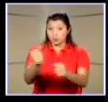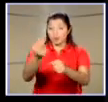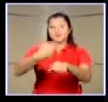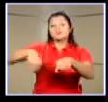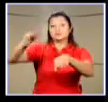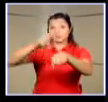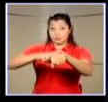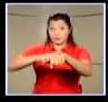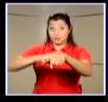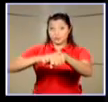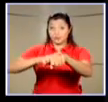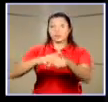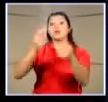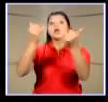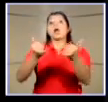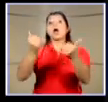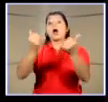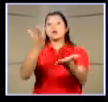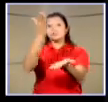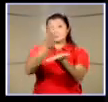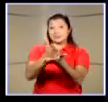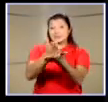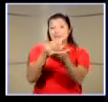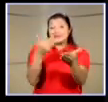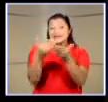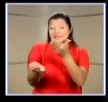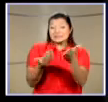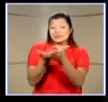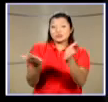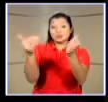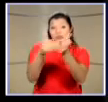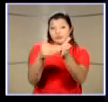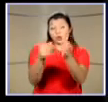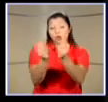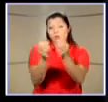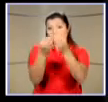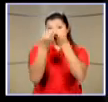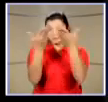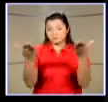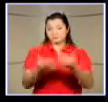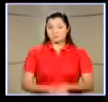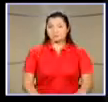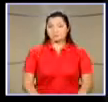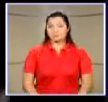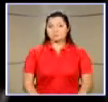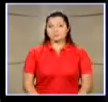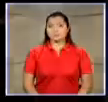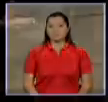presupuesto nacional. Vamos a una pausa, ya casi regresamos con más información.